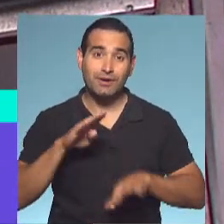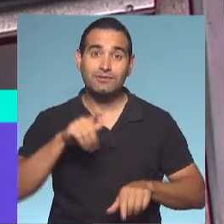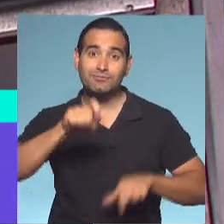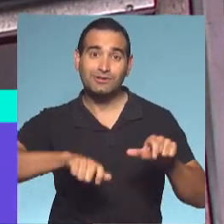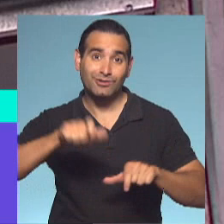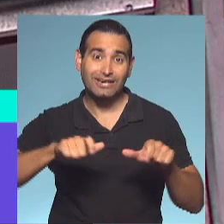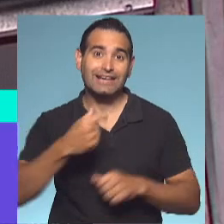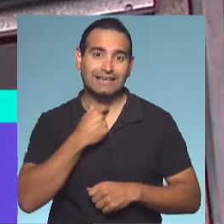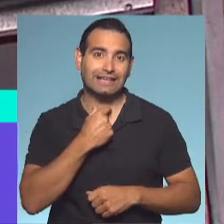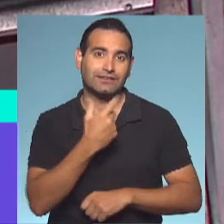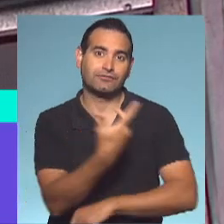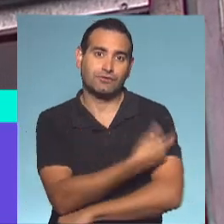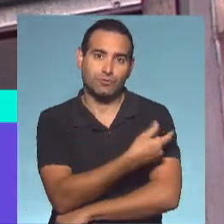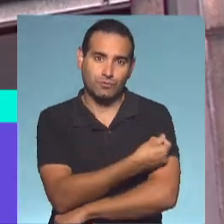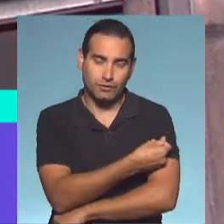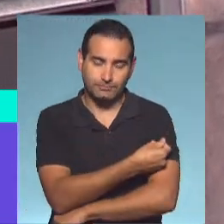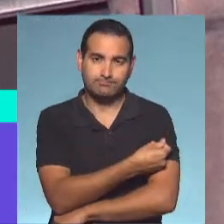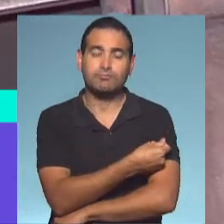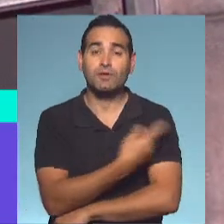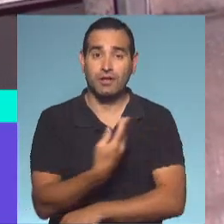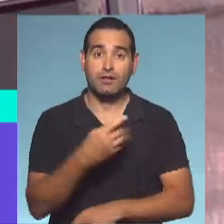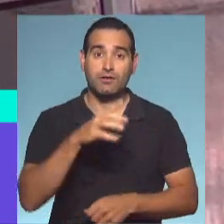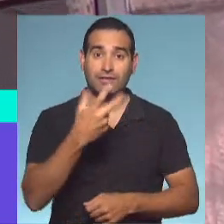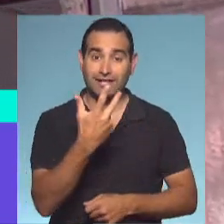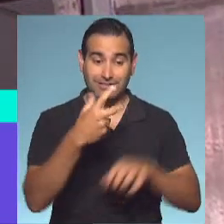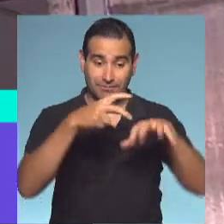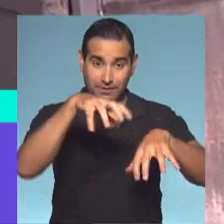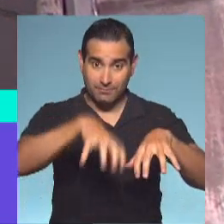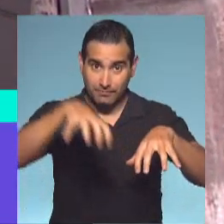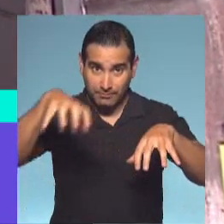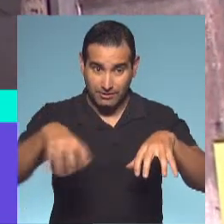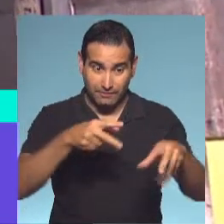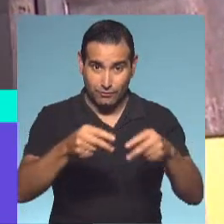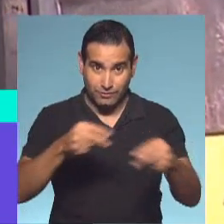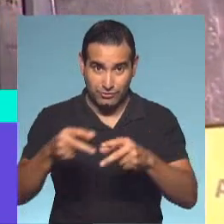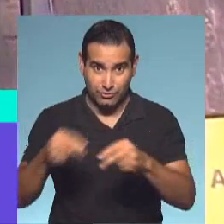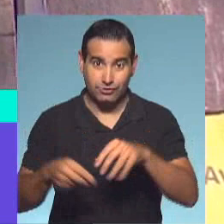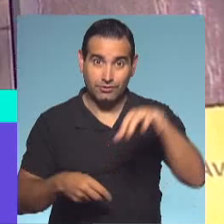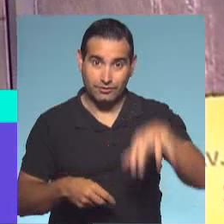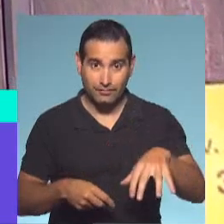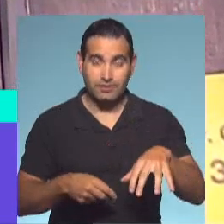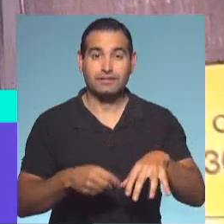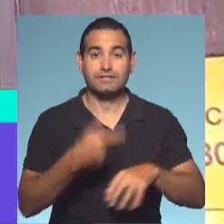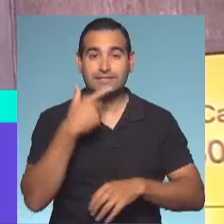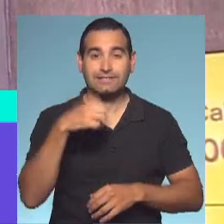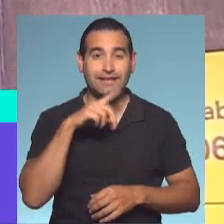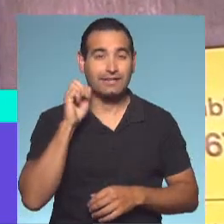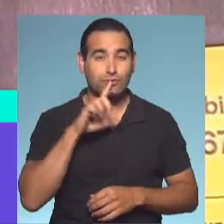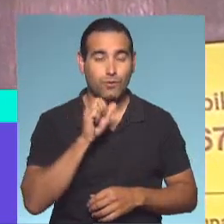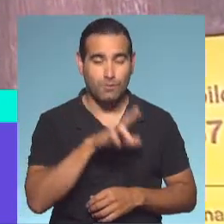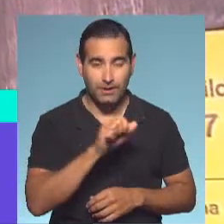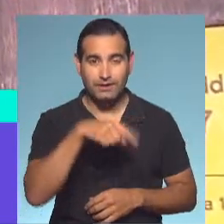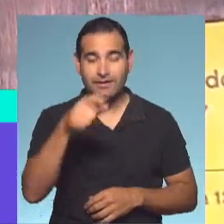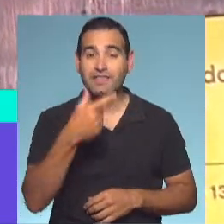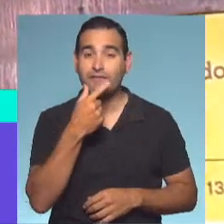quieran vacunarse, diciendo que los vacunatorios, los tres famosos vacunatorios en cuestión, el vacunatorio de San Cristóbal, el vacunatorio de Villa Devoto